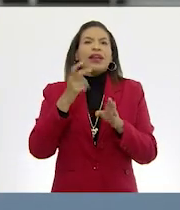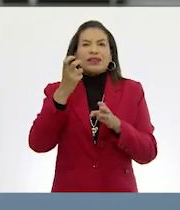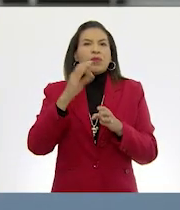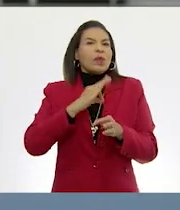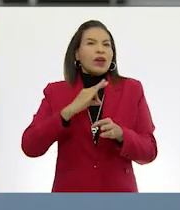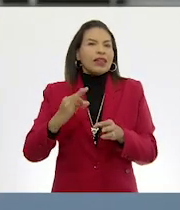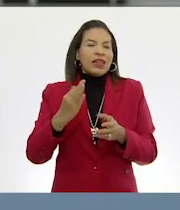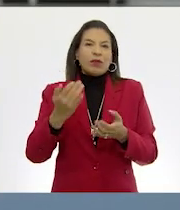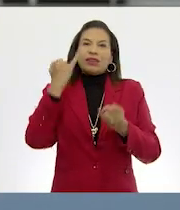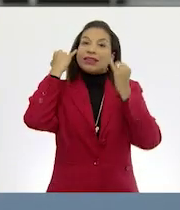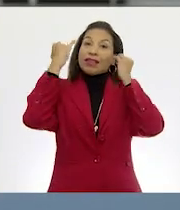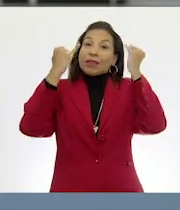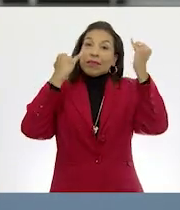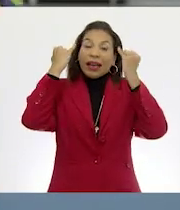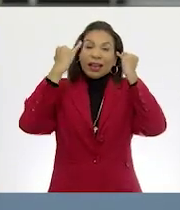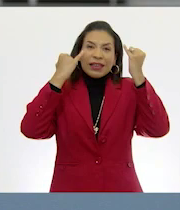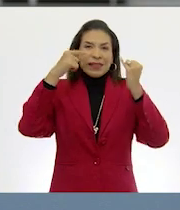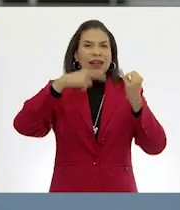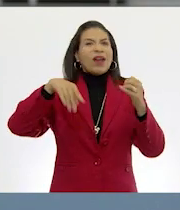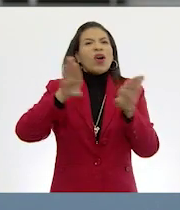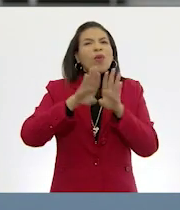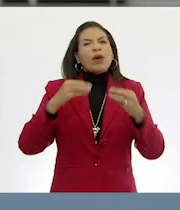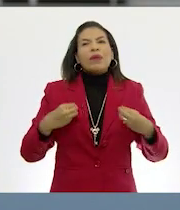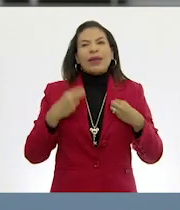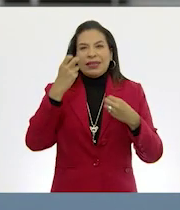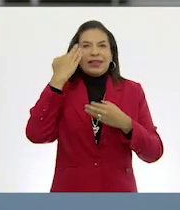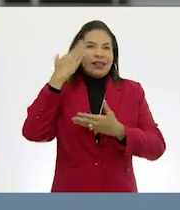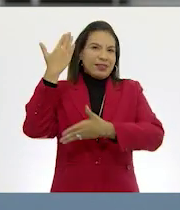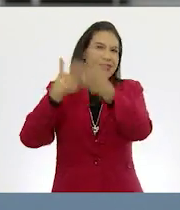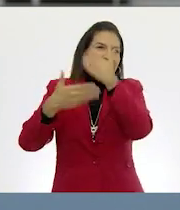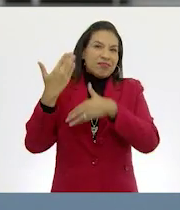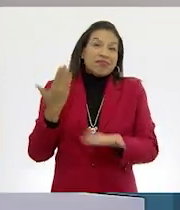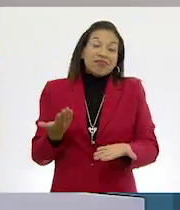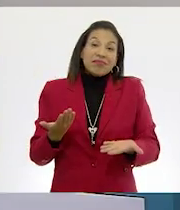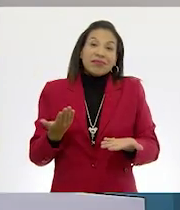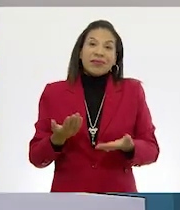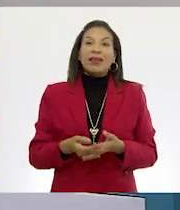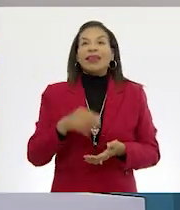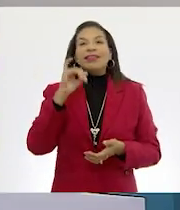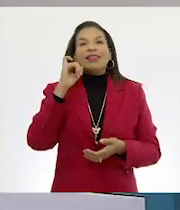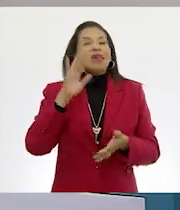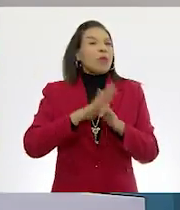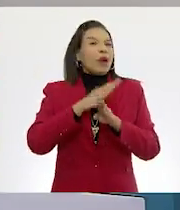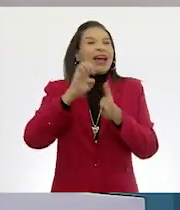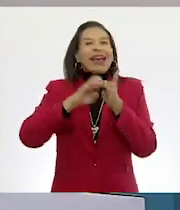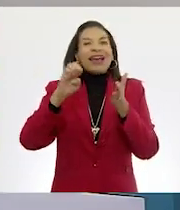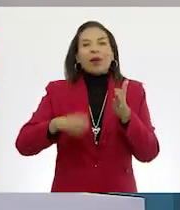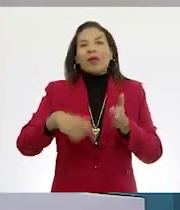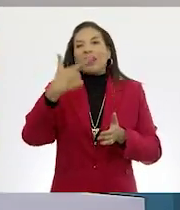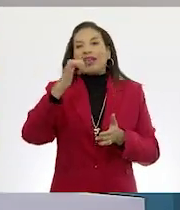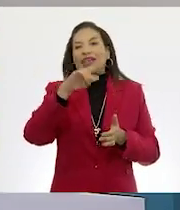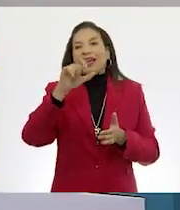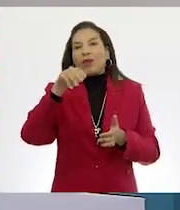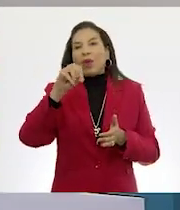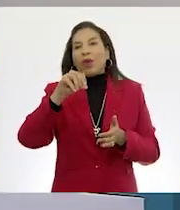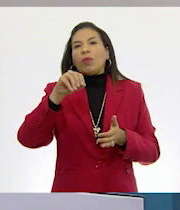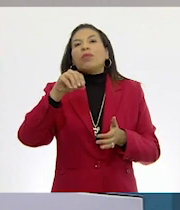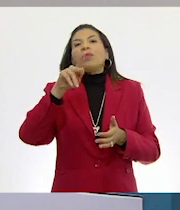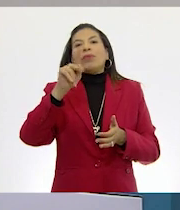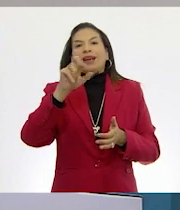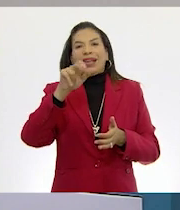eso podríamos imaginarnos cómo vivían en aquella época. Sí. Por ejemplo, Guillermo Prieto, de quien